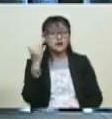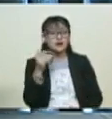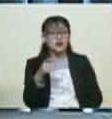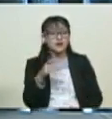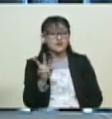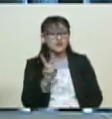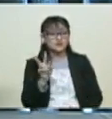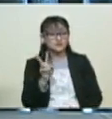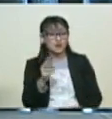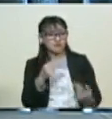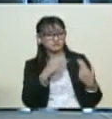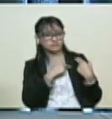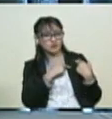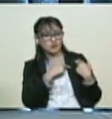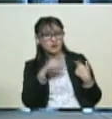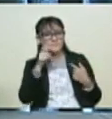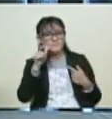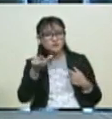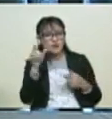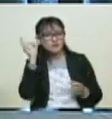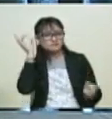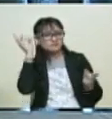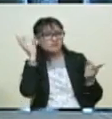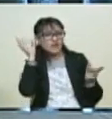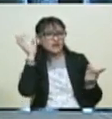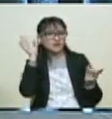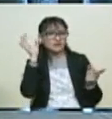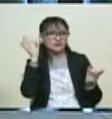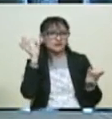de quienes inventan cuentas